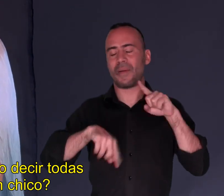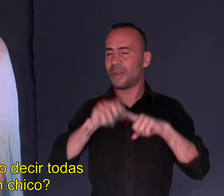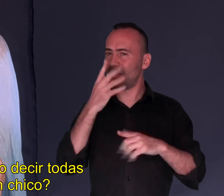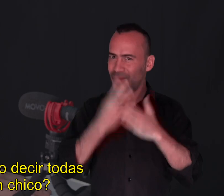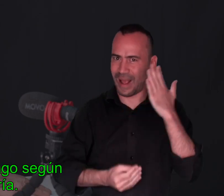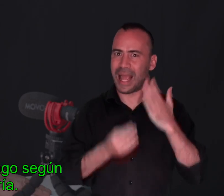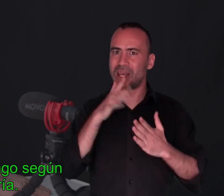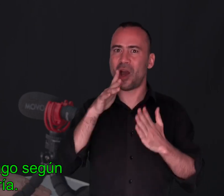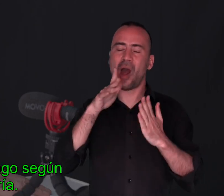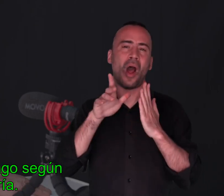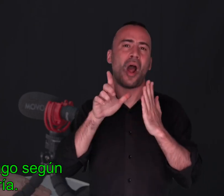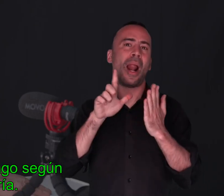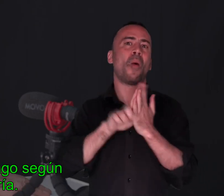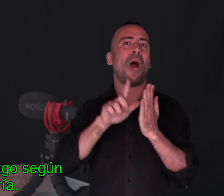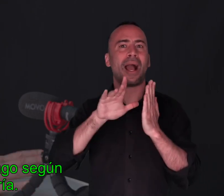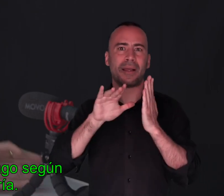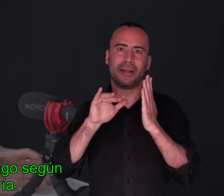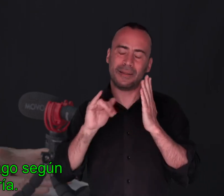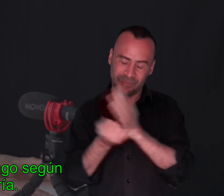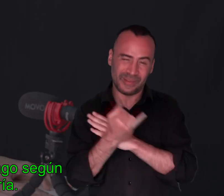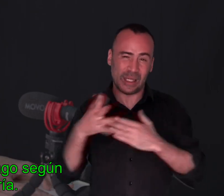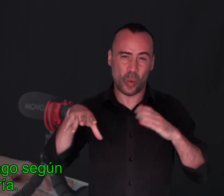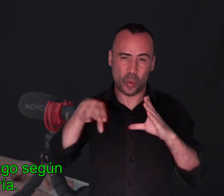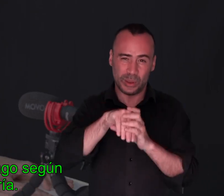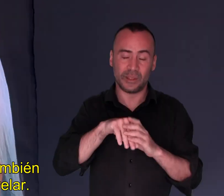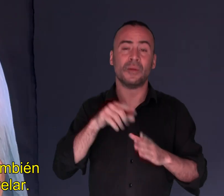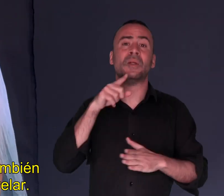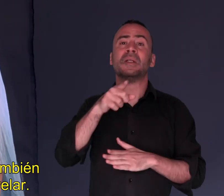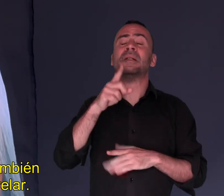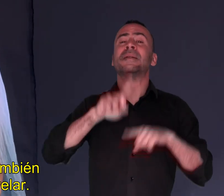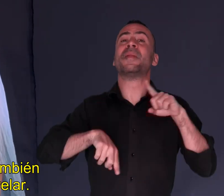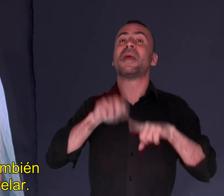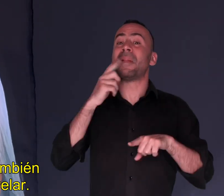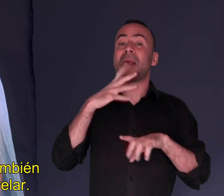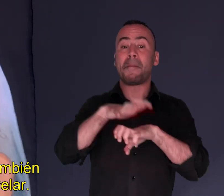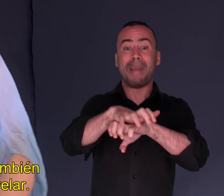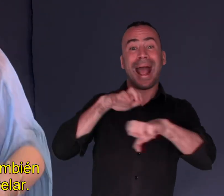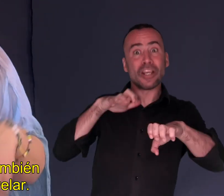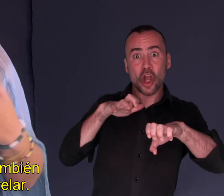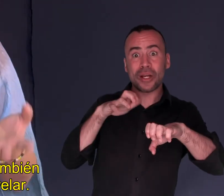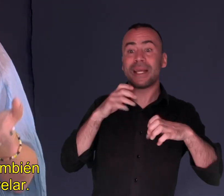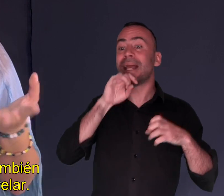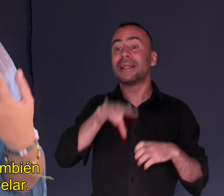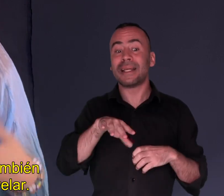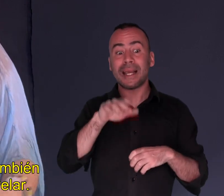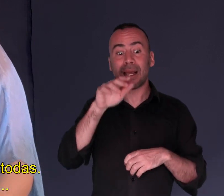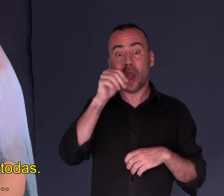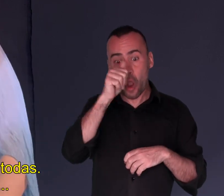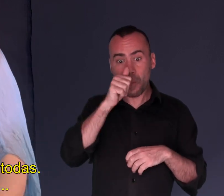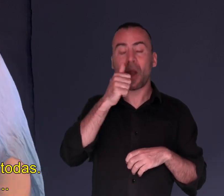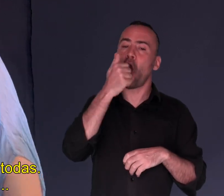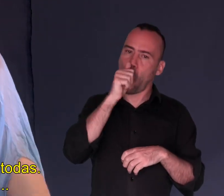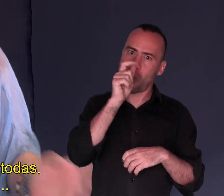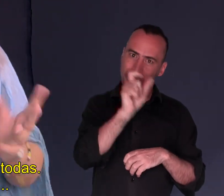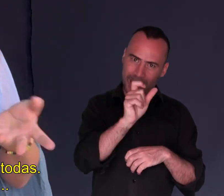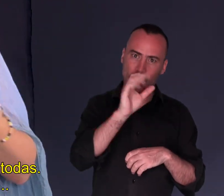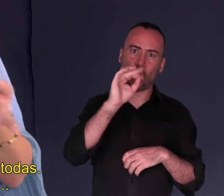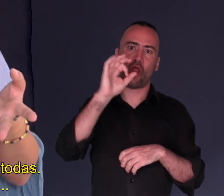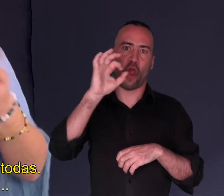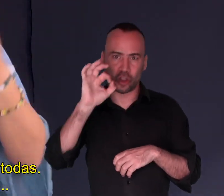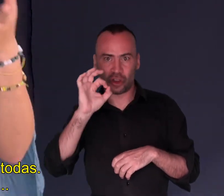solo hay un chico claro yo yo igual yo yo hago según la mayoría claro yo también intento nivelar en ni todos ni